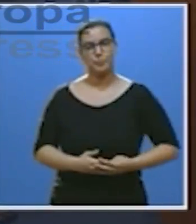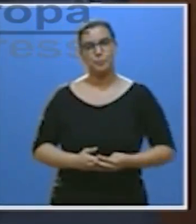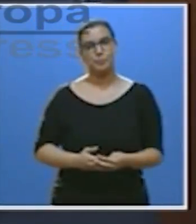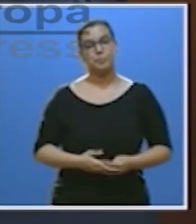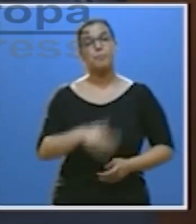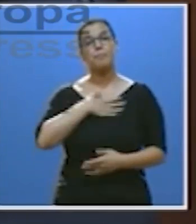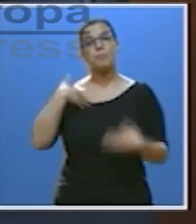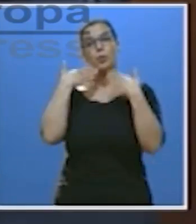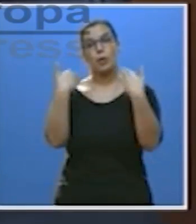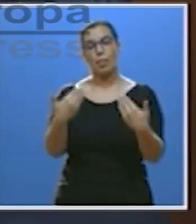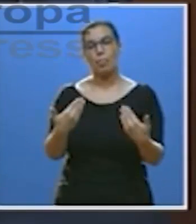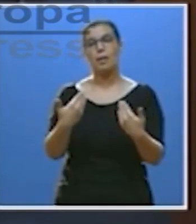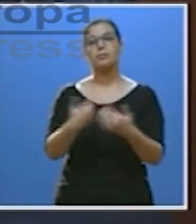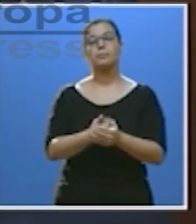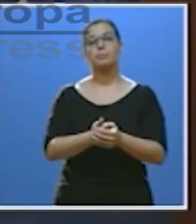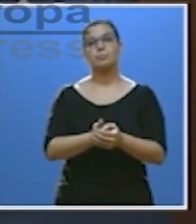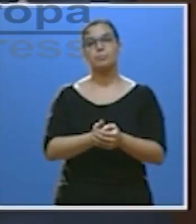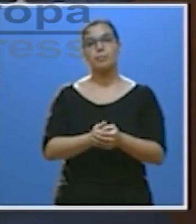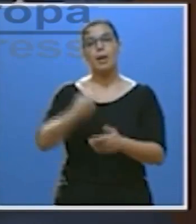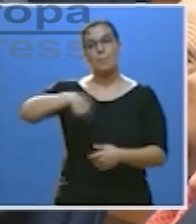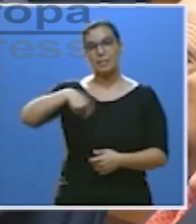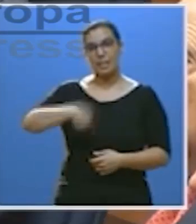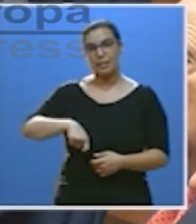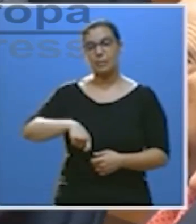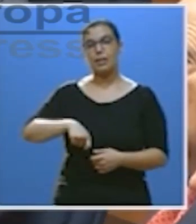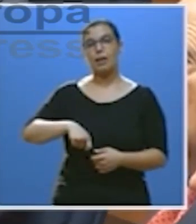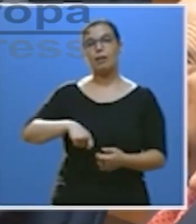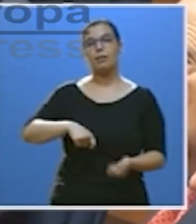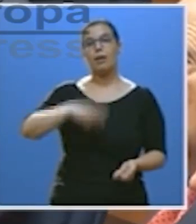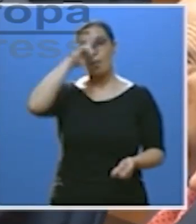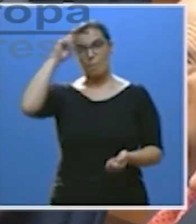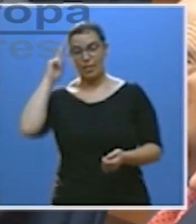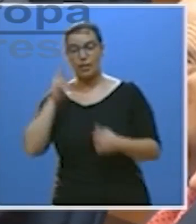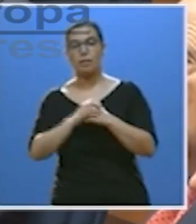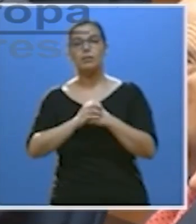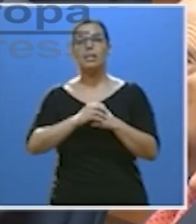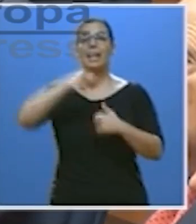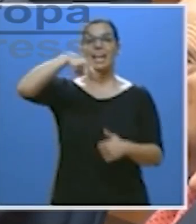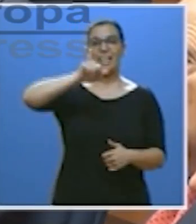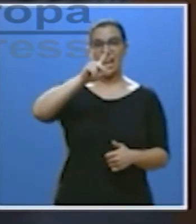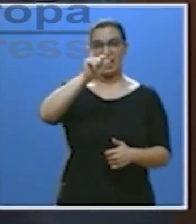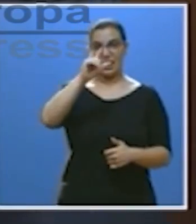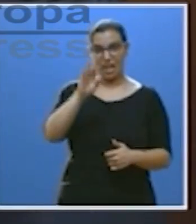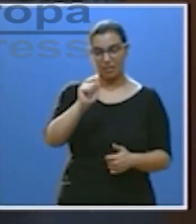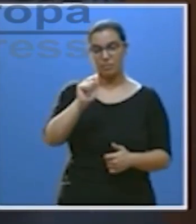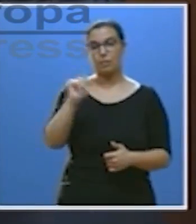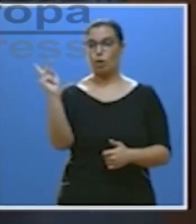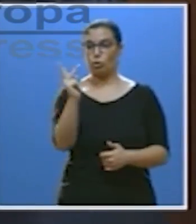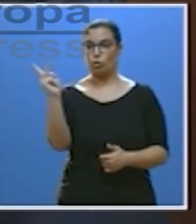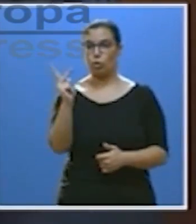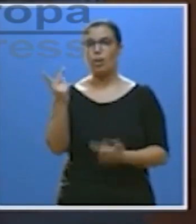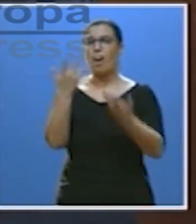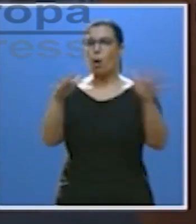Quiero agradecer a los presidentes Demetrio Madrid y Constantino Nalda. Al margen de las